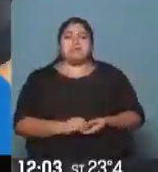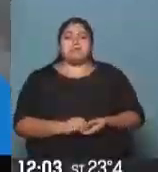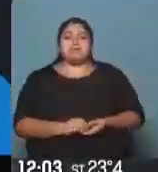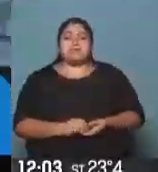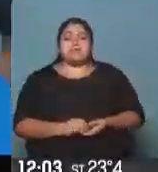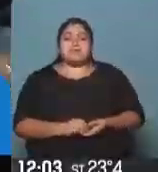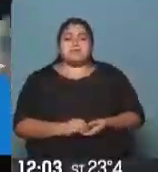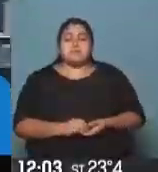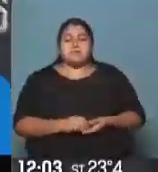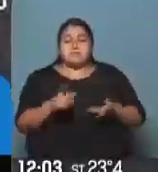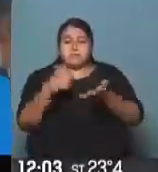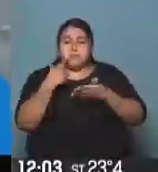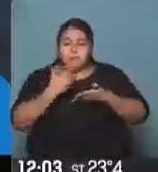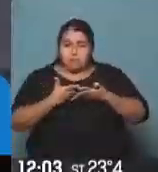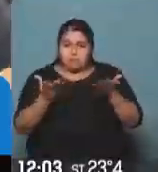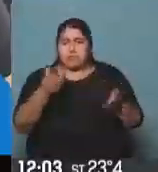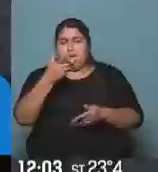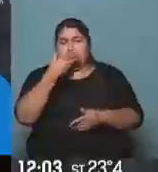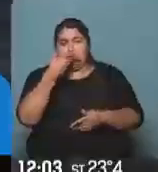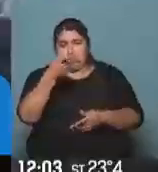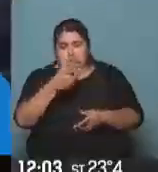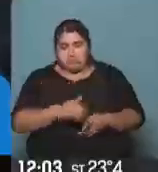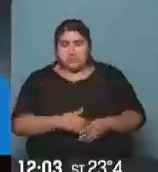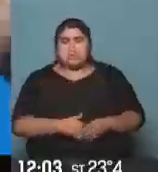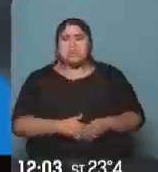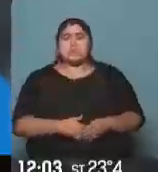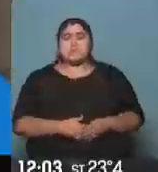Ahora compartimos con ustedes testimonios.